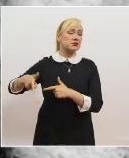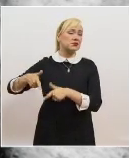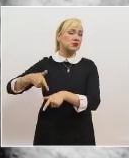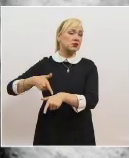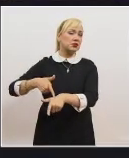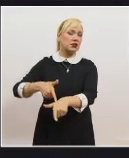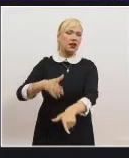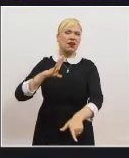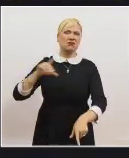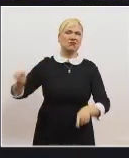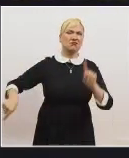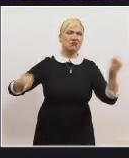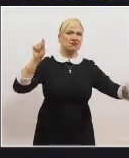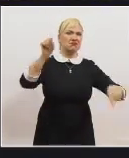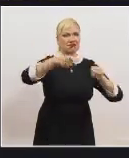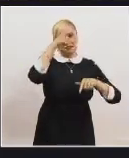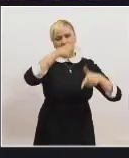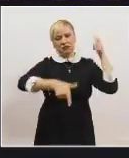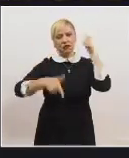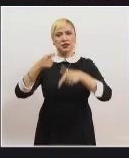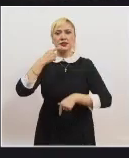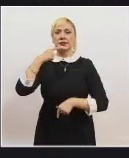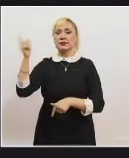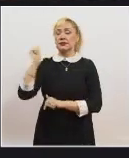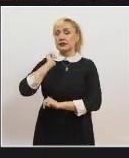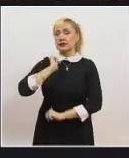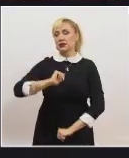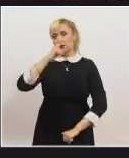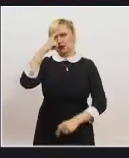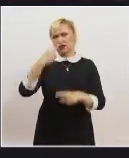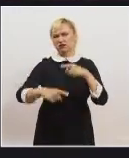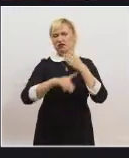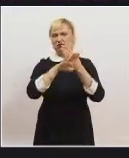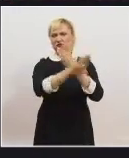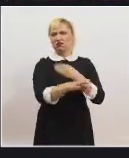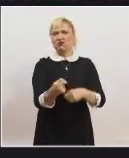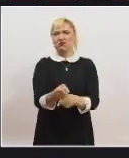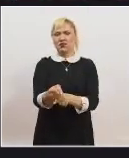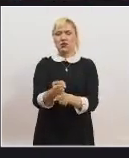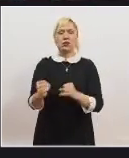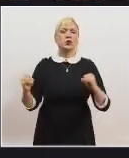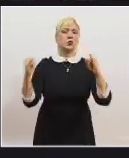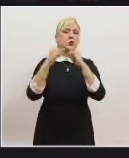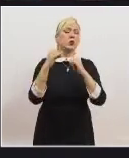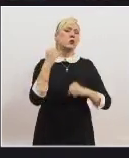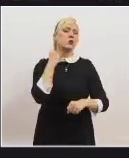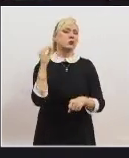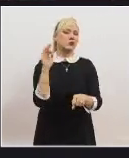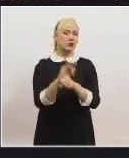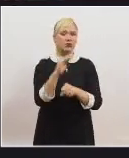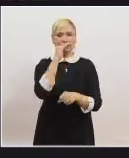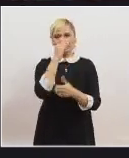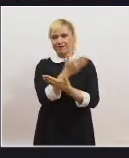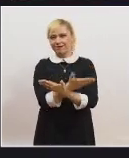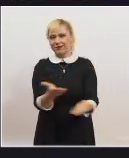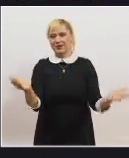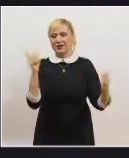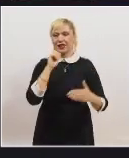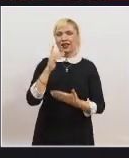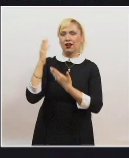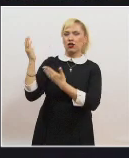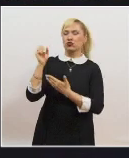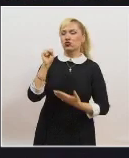distintos ámbitos, señaló la secretaria técnica de Combate a la Tortura de la Defensoría Pública Federal, Sofía de Robina.